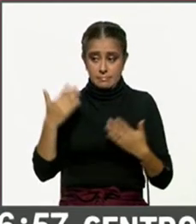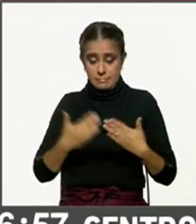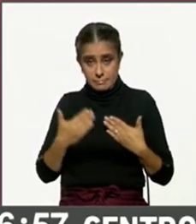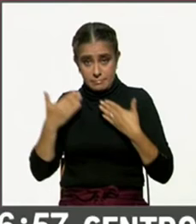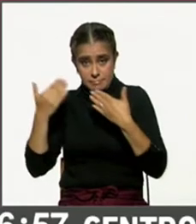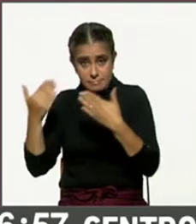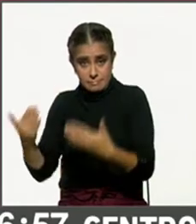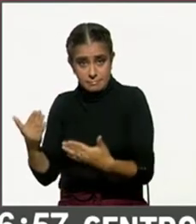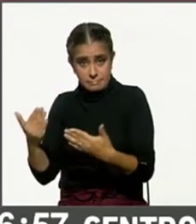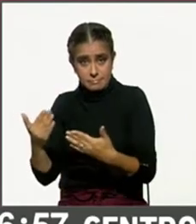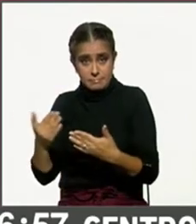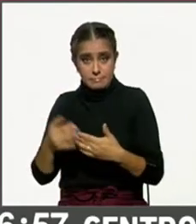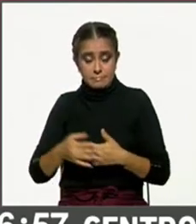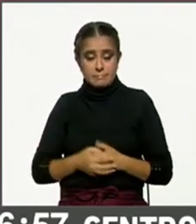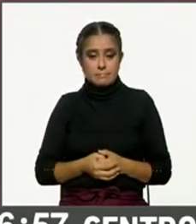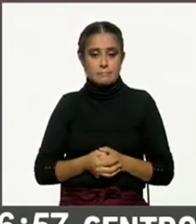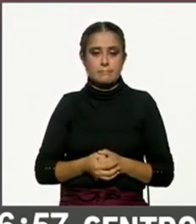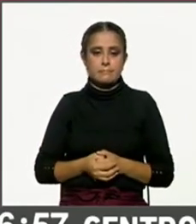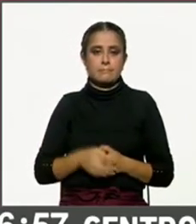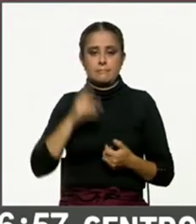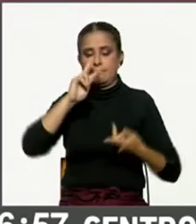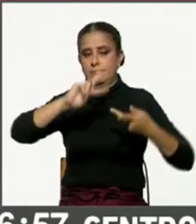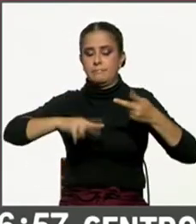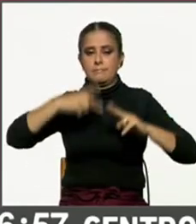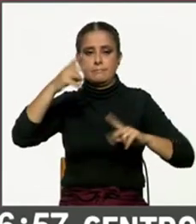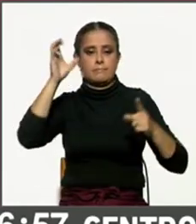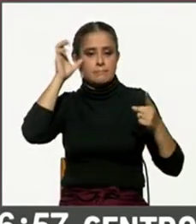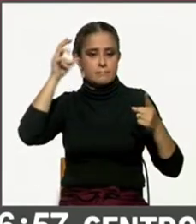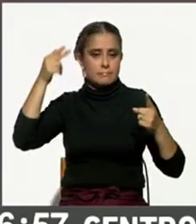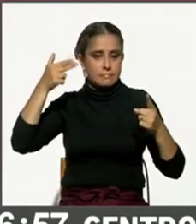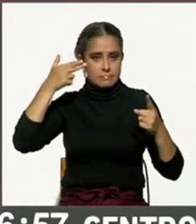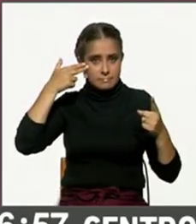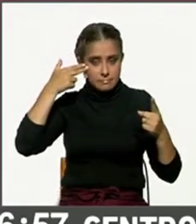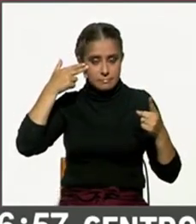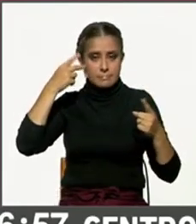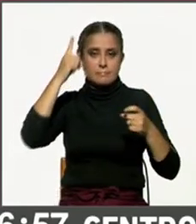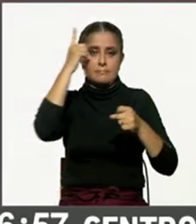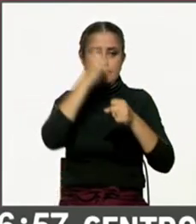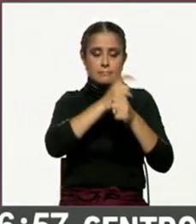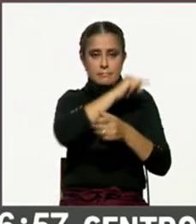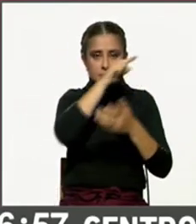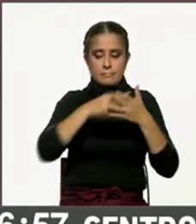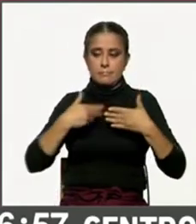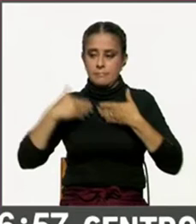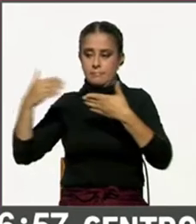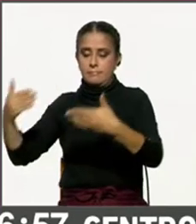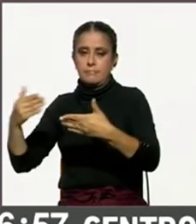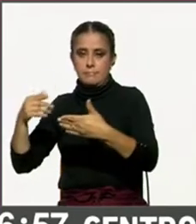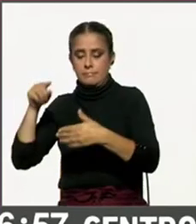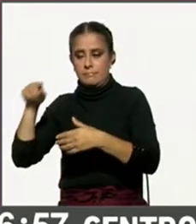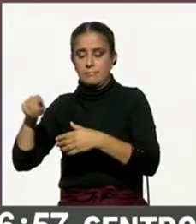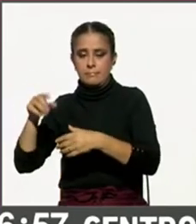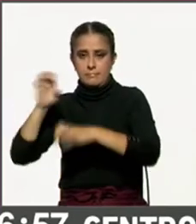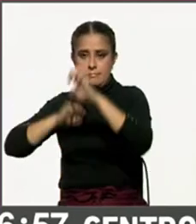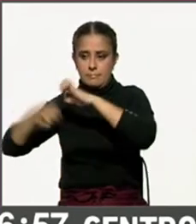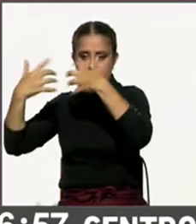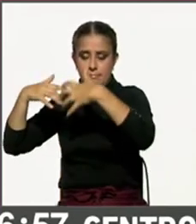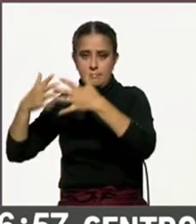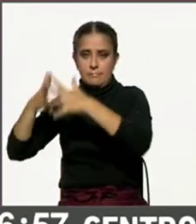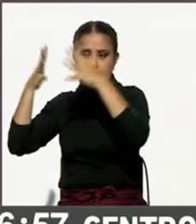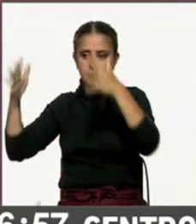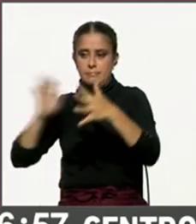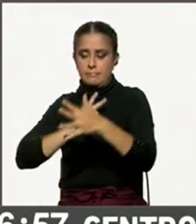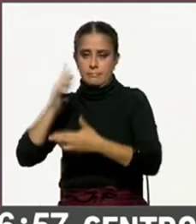la posición. China pasa a ser el primero, luego vendría Rusia. Interesante porque, digamos, no